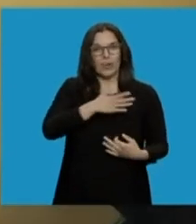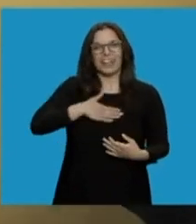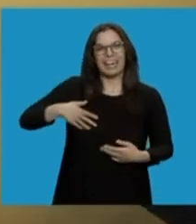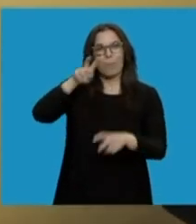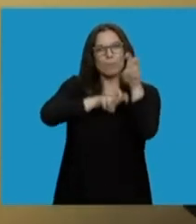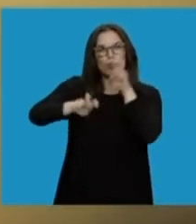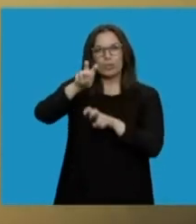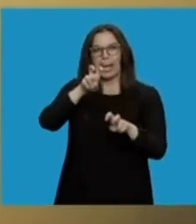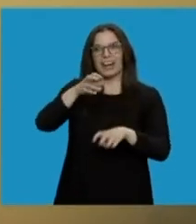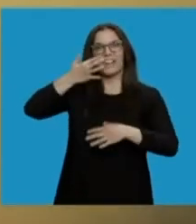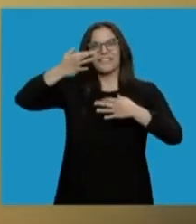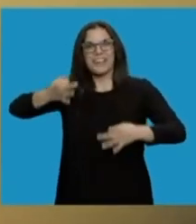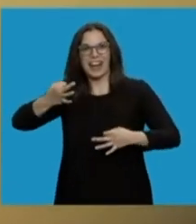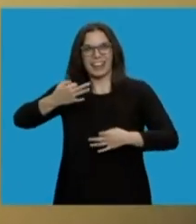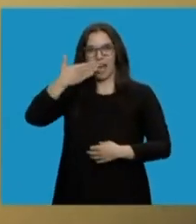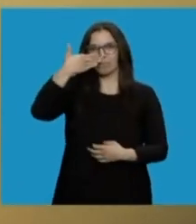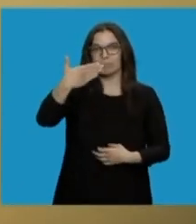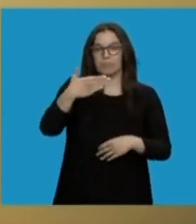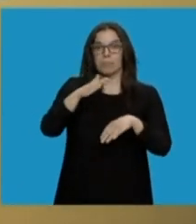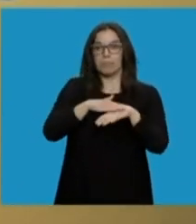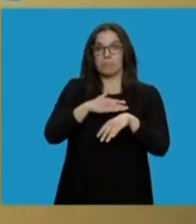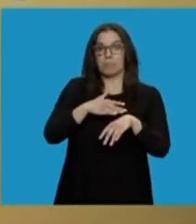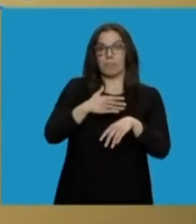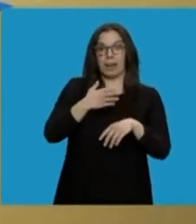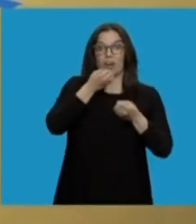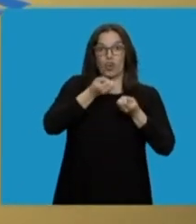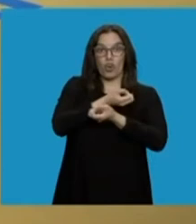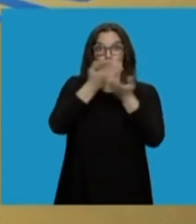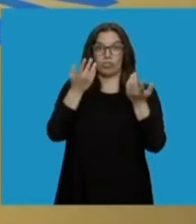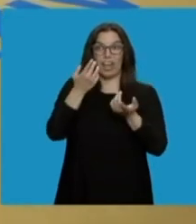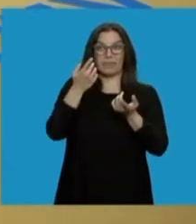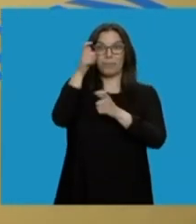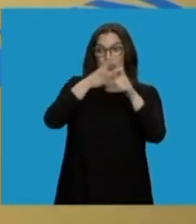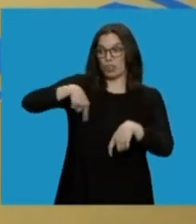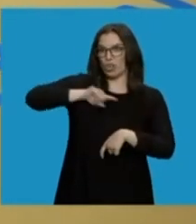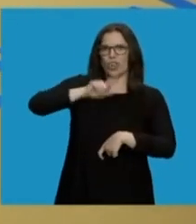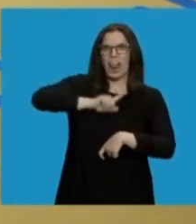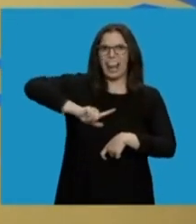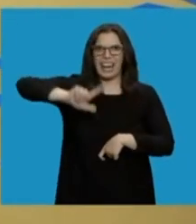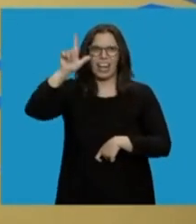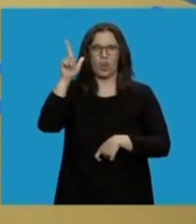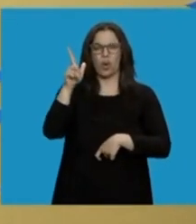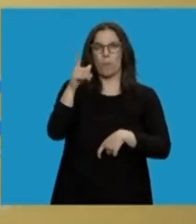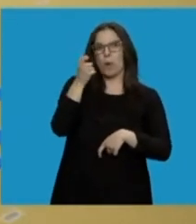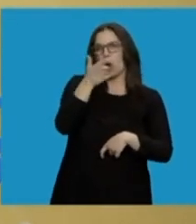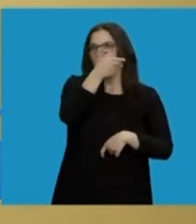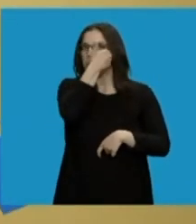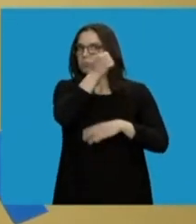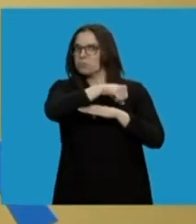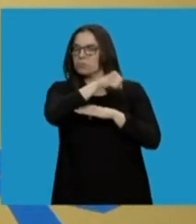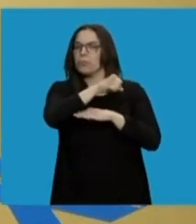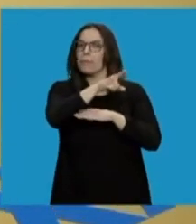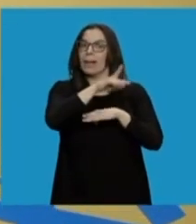verdad, para decir a los que estamos tan lejos y un poco ajenos a lo que está pasando por allí, para